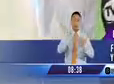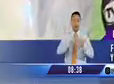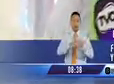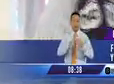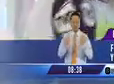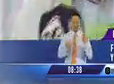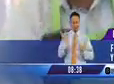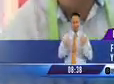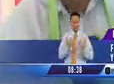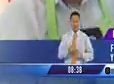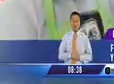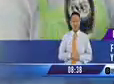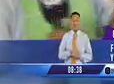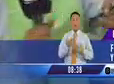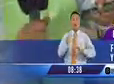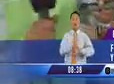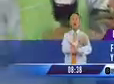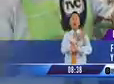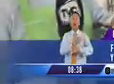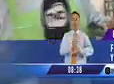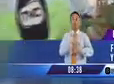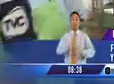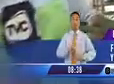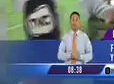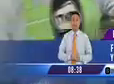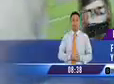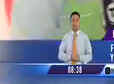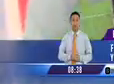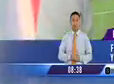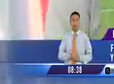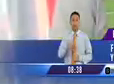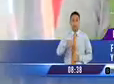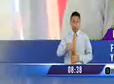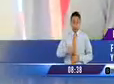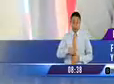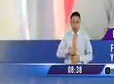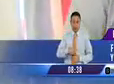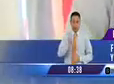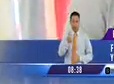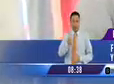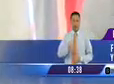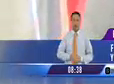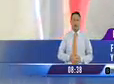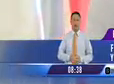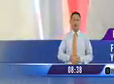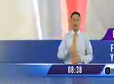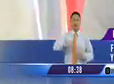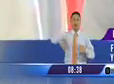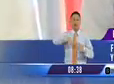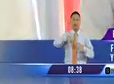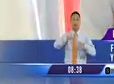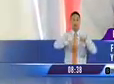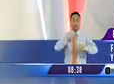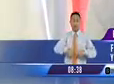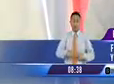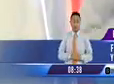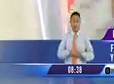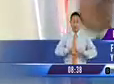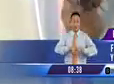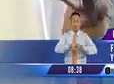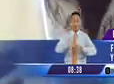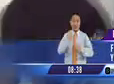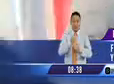alegres, vamos a tener música y también vamos a tener cómo llenar la barriguita bastante bien. Con esto regreso con ustedes y me pongo a hacer la